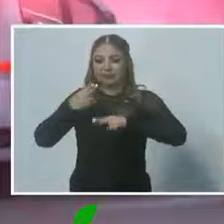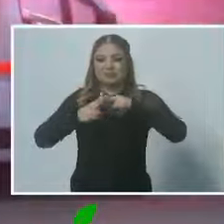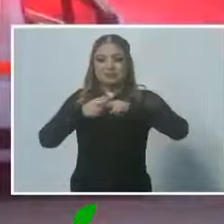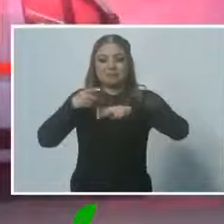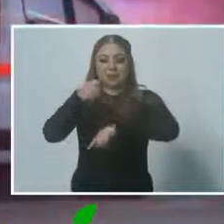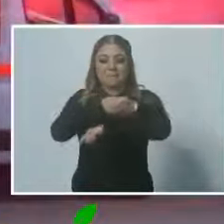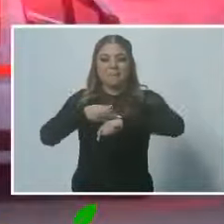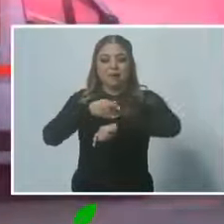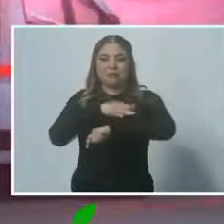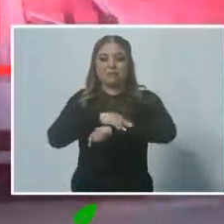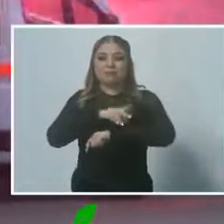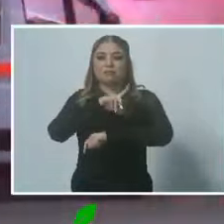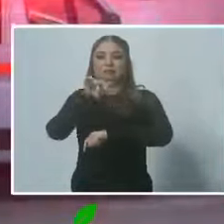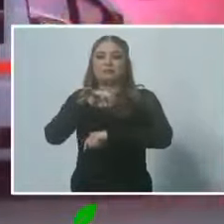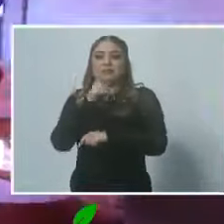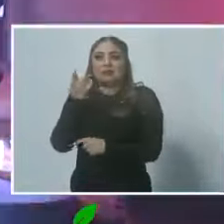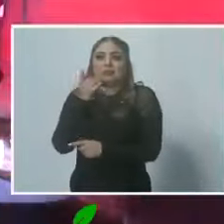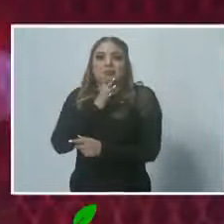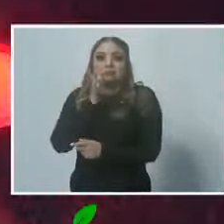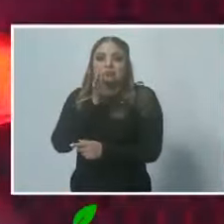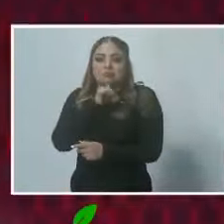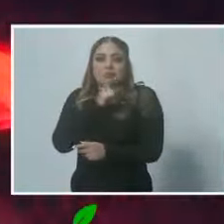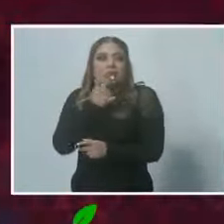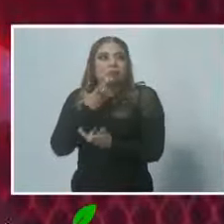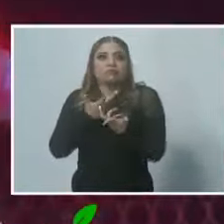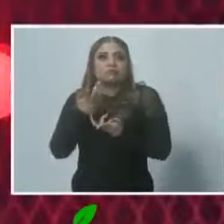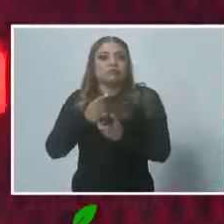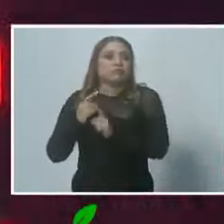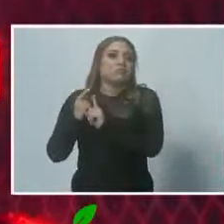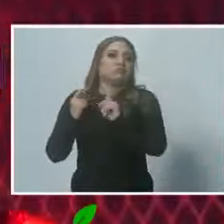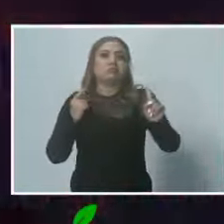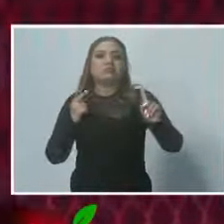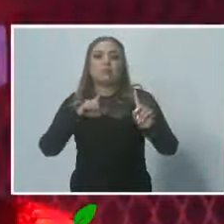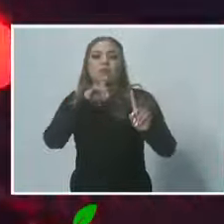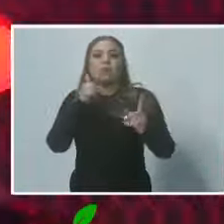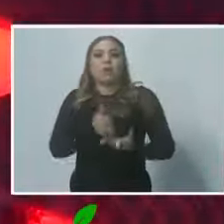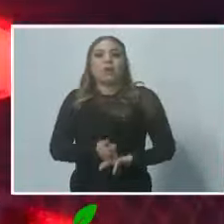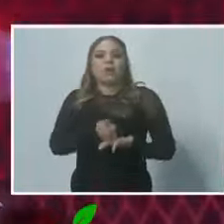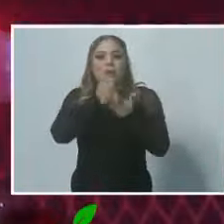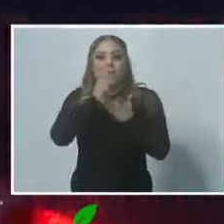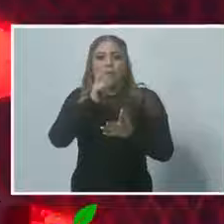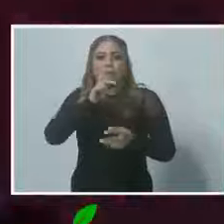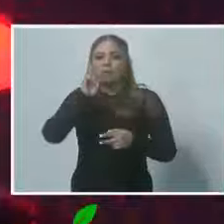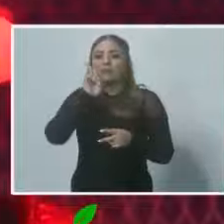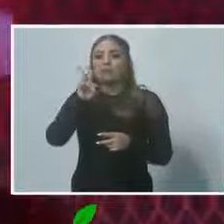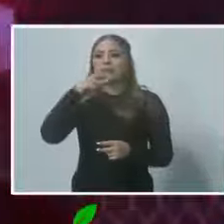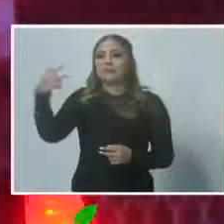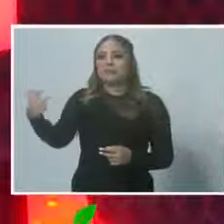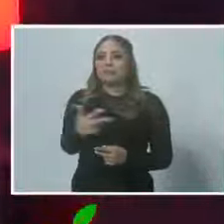Como pudo, salió huyendo de ahí para posteriormente pedir auxilio al ver pasar una patrulla.